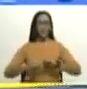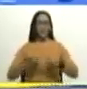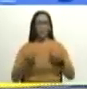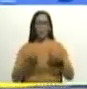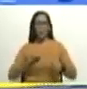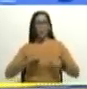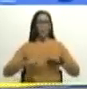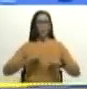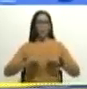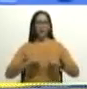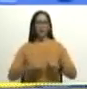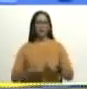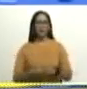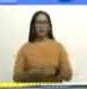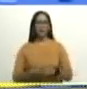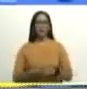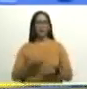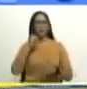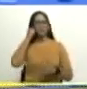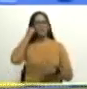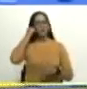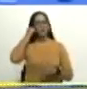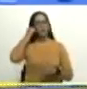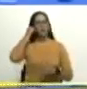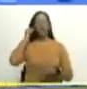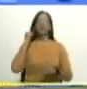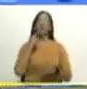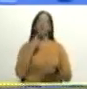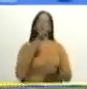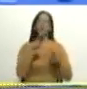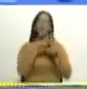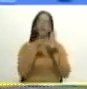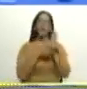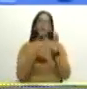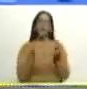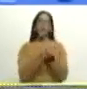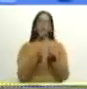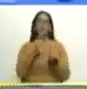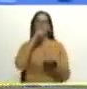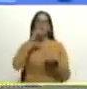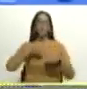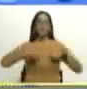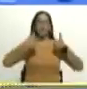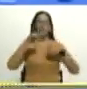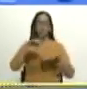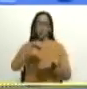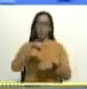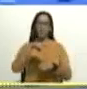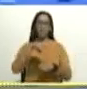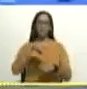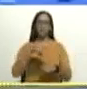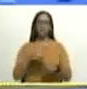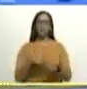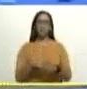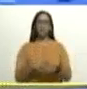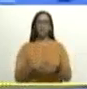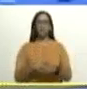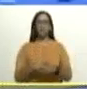extremadamente motivado. Como lo dije en el programa con Maduro Más el lunes,